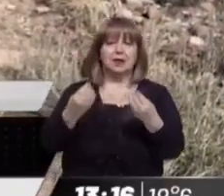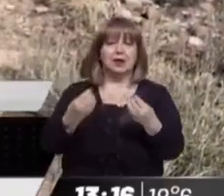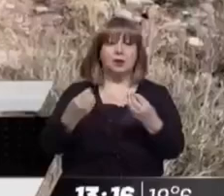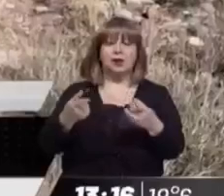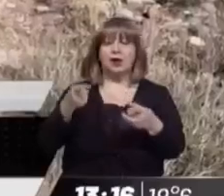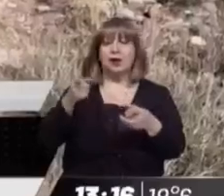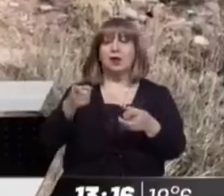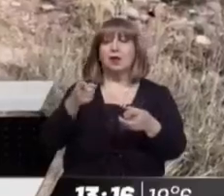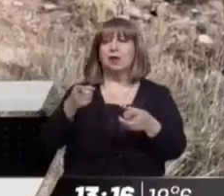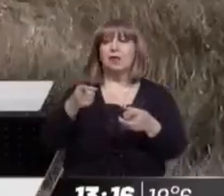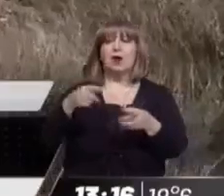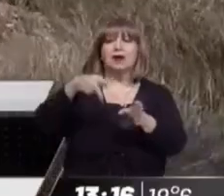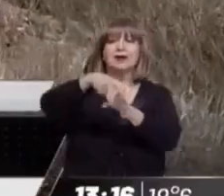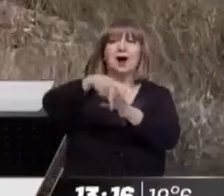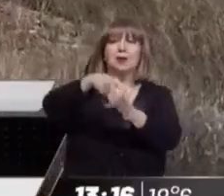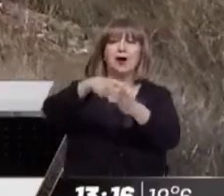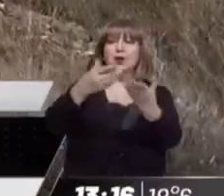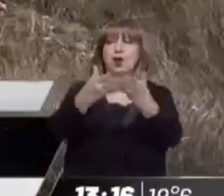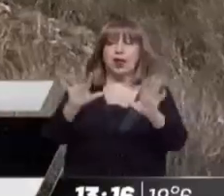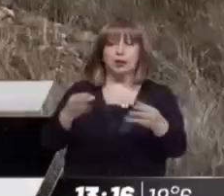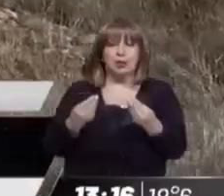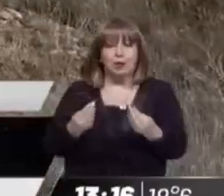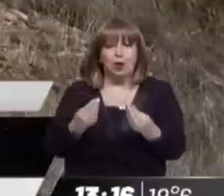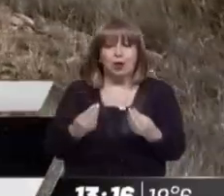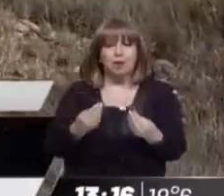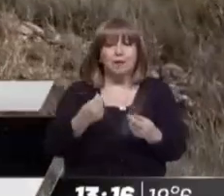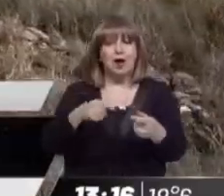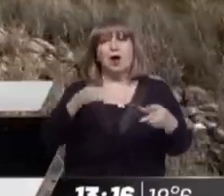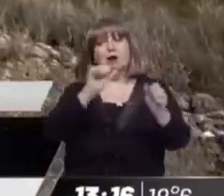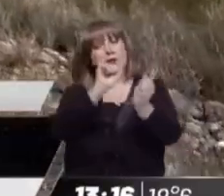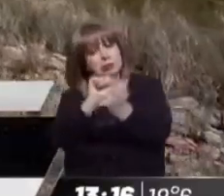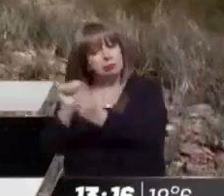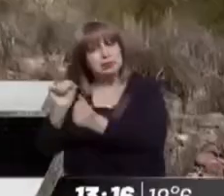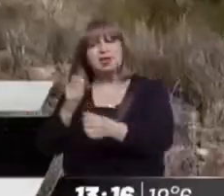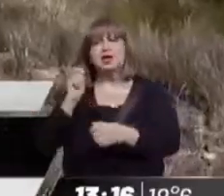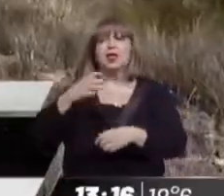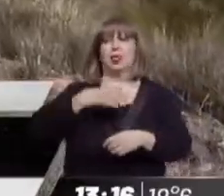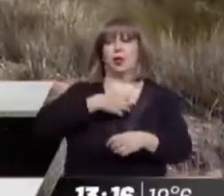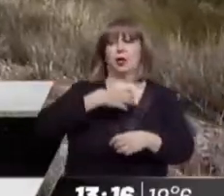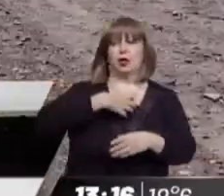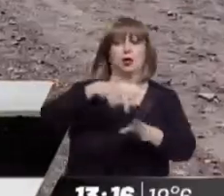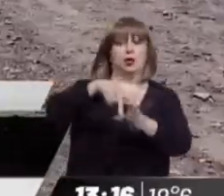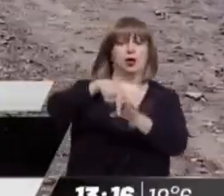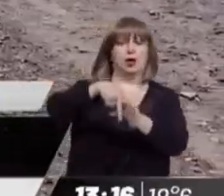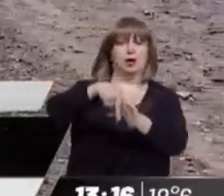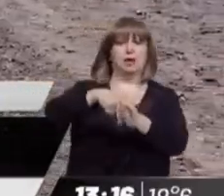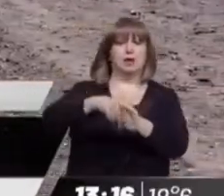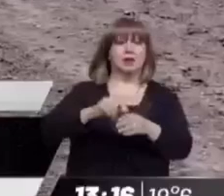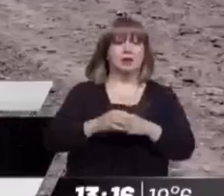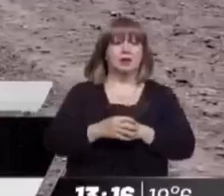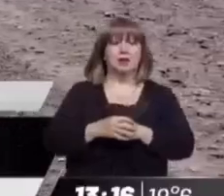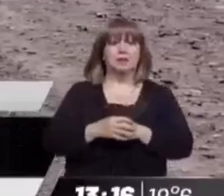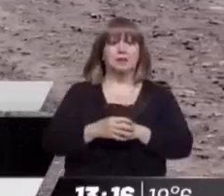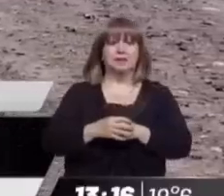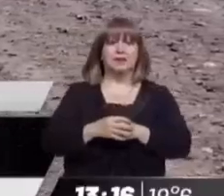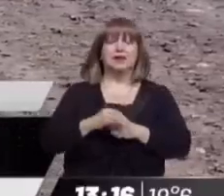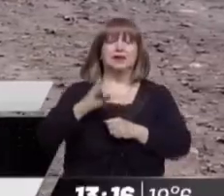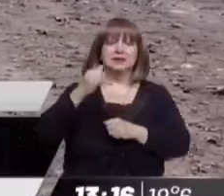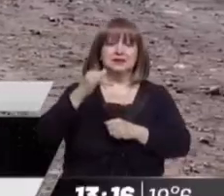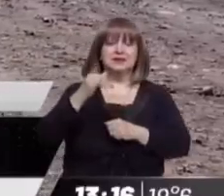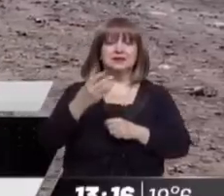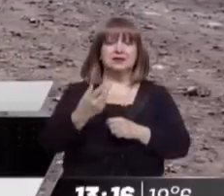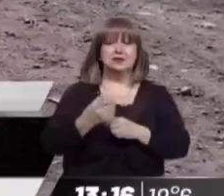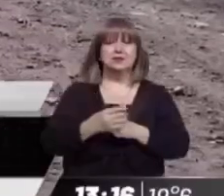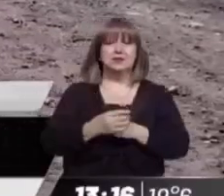también y te has enterado quién puede ser el propietario de estos dos animales yo los conozco Porque esos caballos lo habían publicado